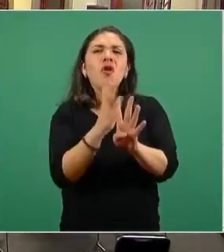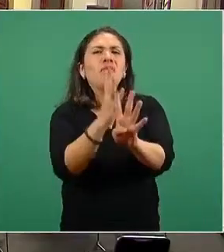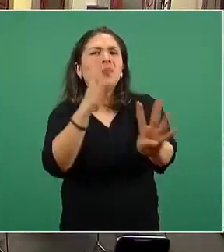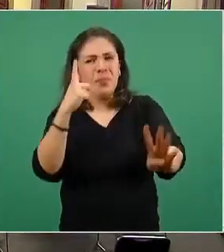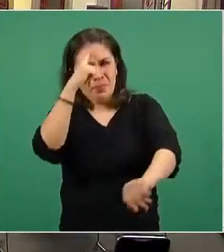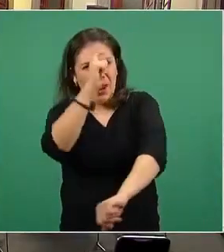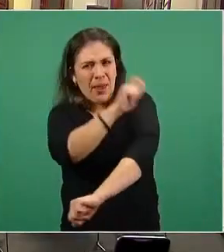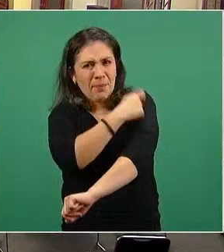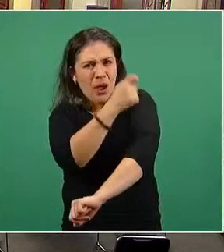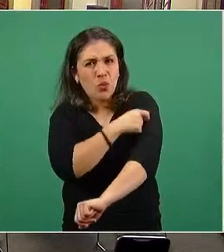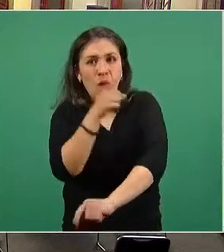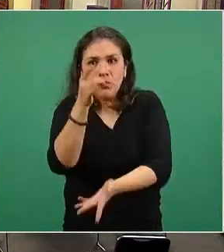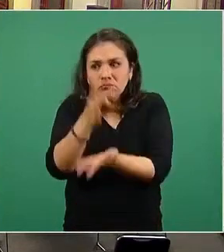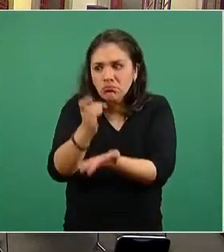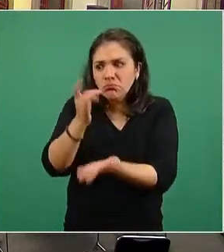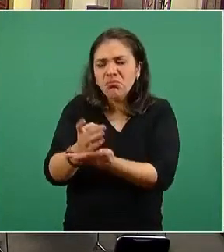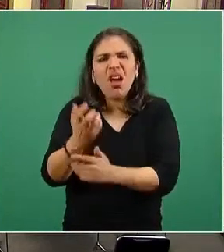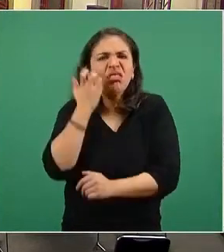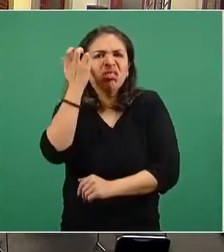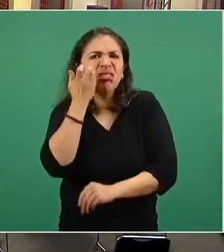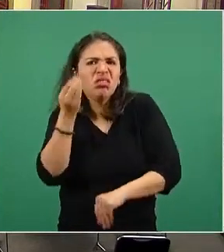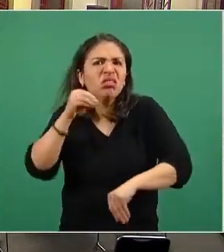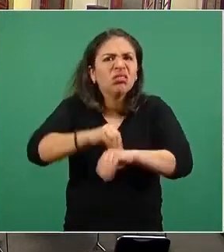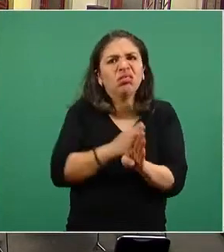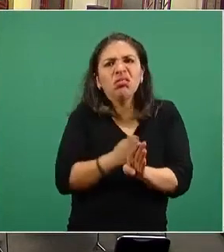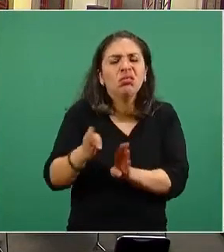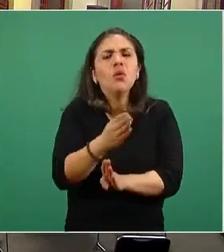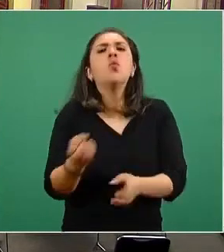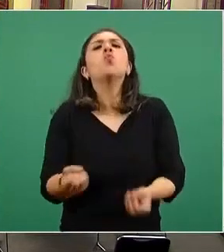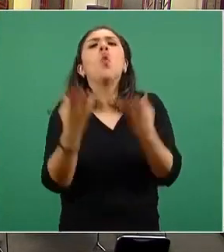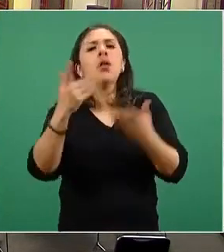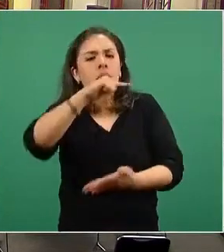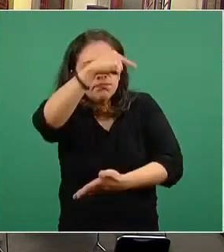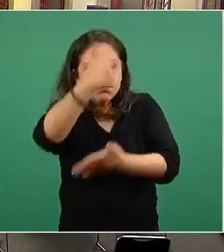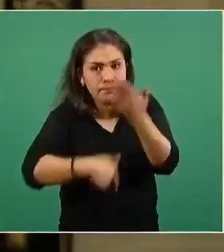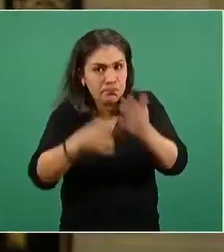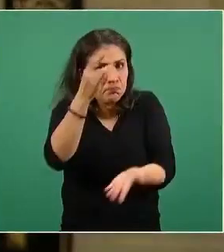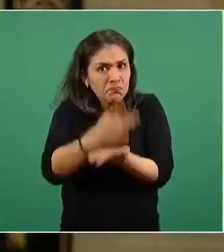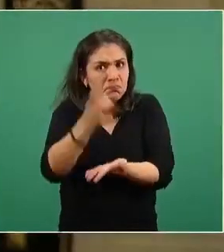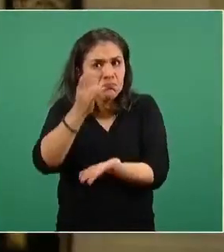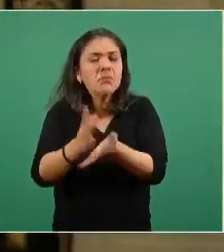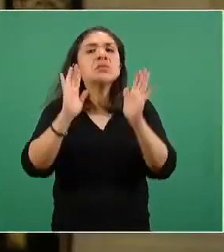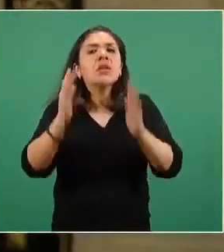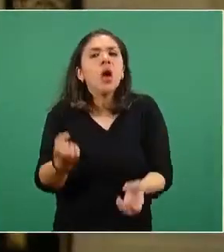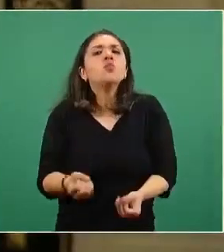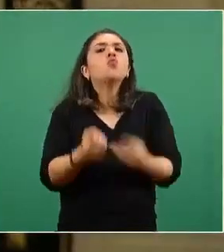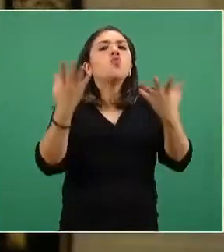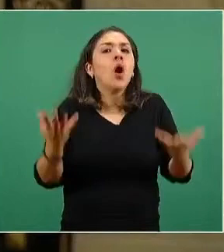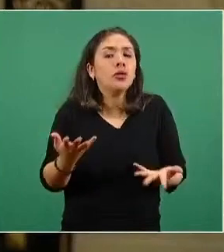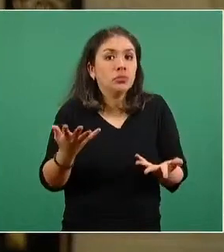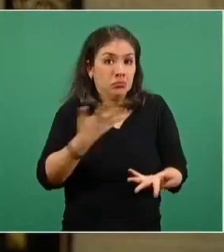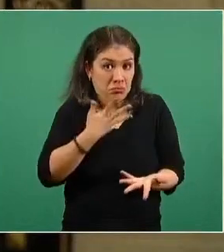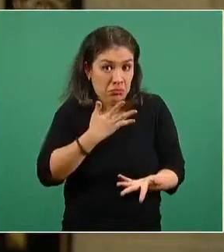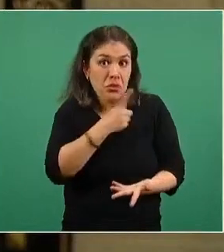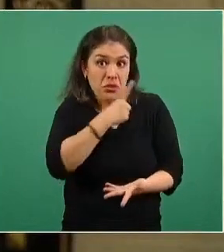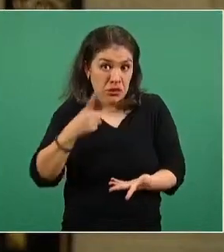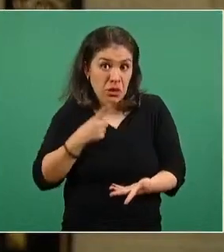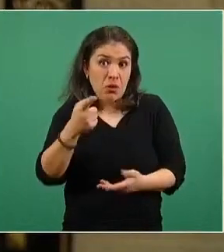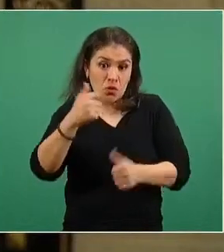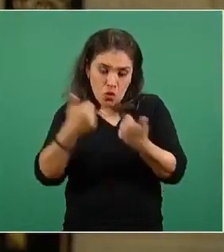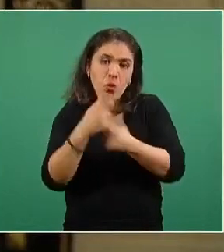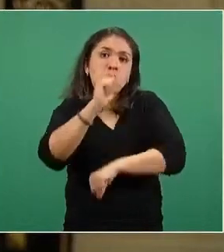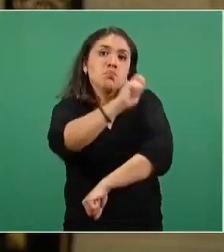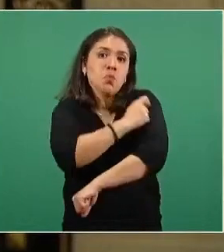ustedes tienen detectado? O sea, ya se hablaron de casos sonados, pero realmente ustedes cuántos se encontraron detectados, y bueno, obviamente se van a tener que poner la